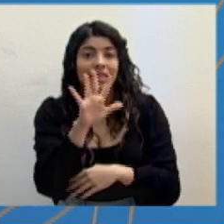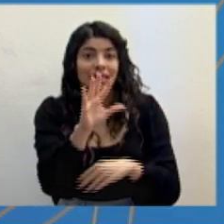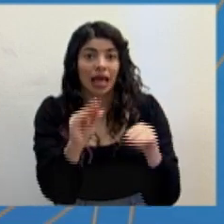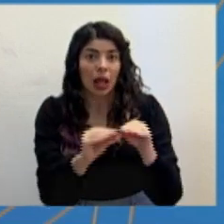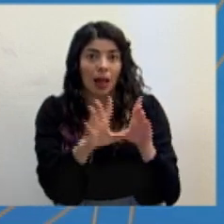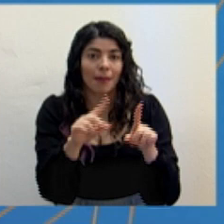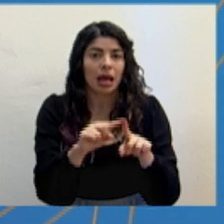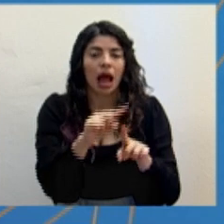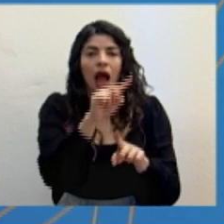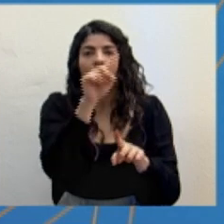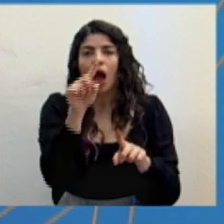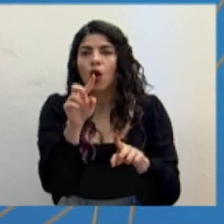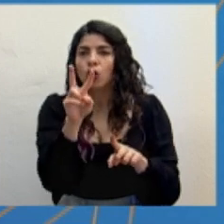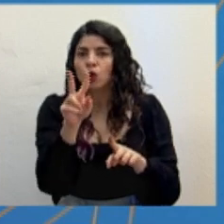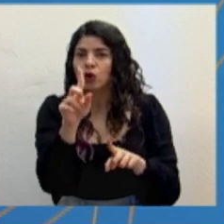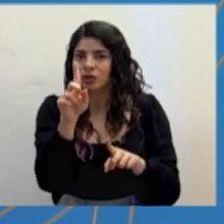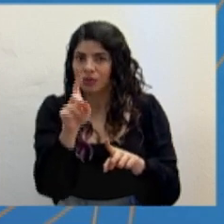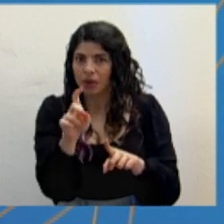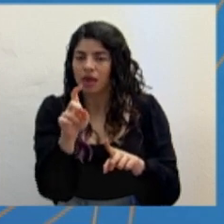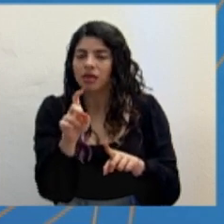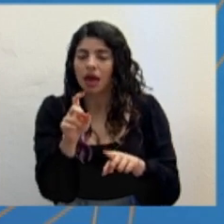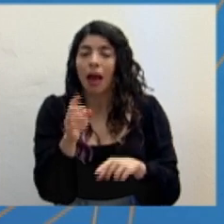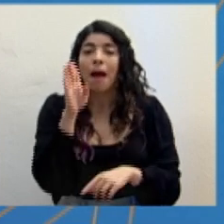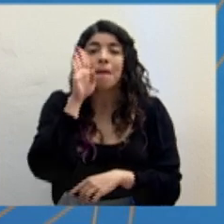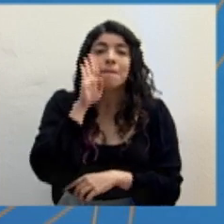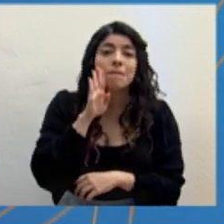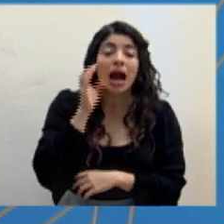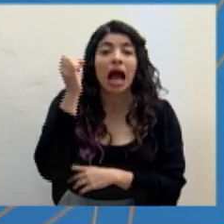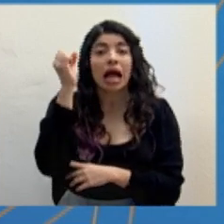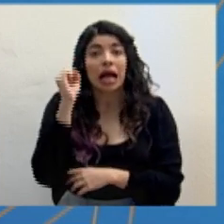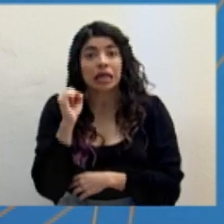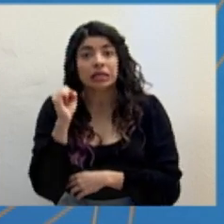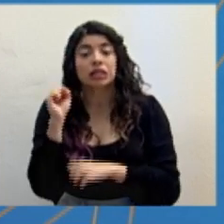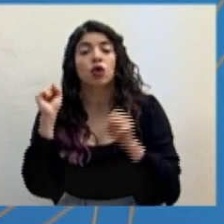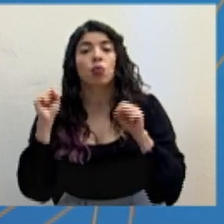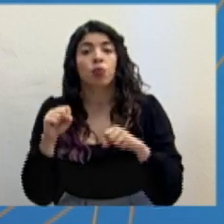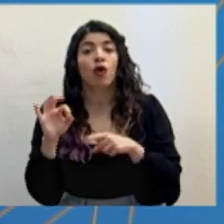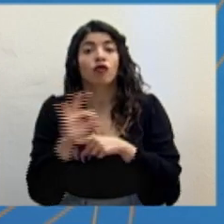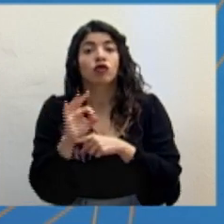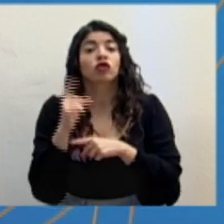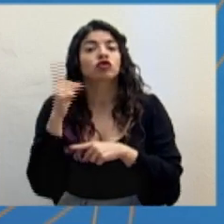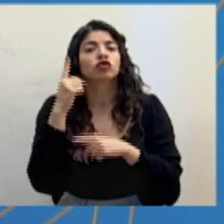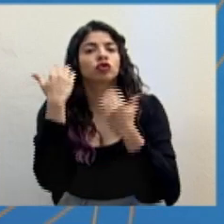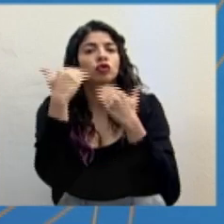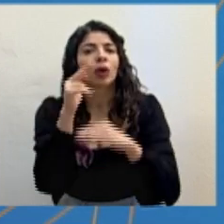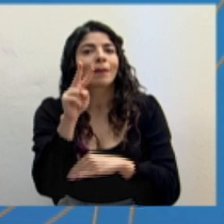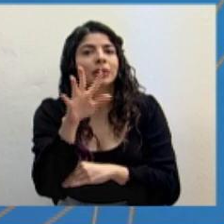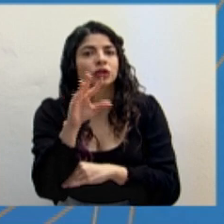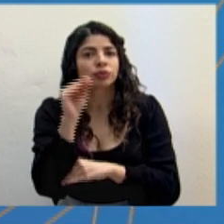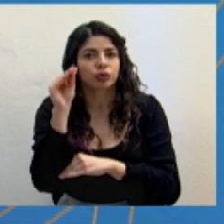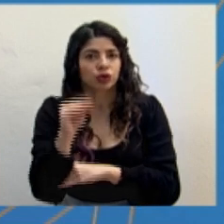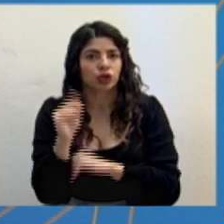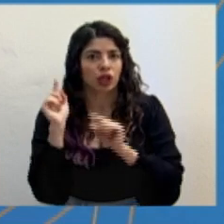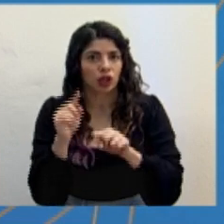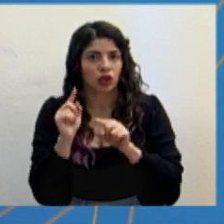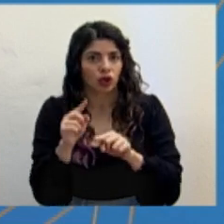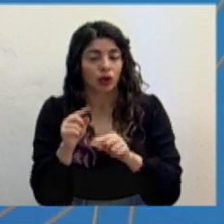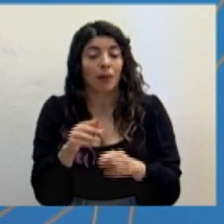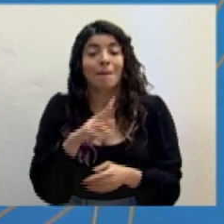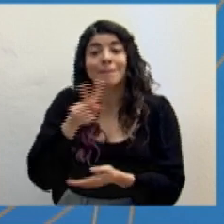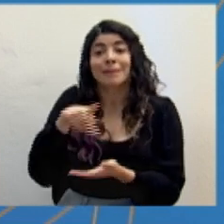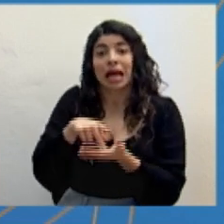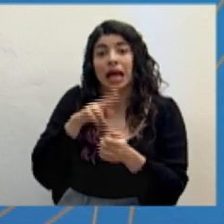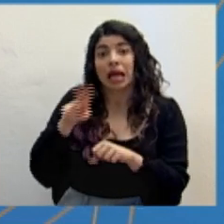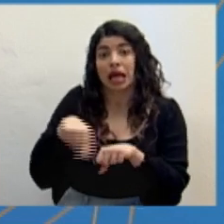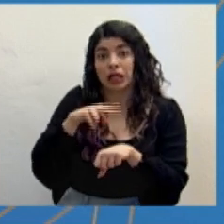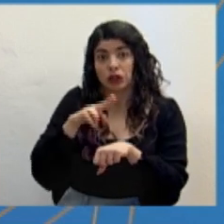mañana a 2:30 p.m., bares, casinos podrán funcionar con un aforo del 25% y los parques nacionales funcionarán también con